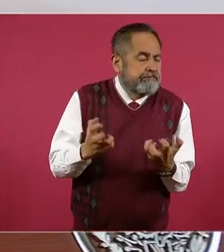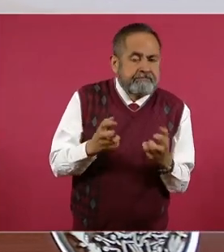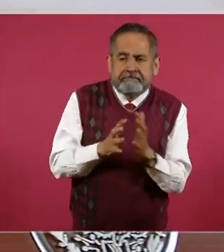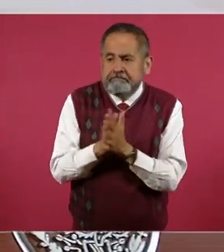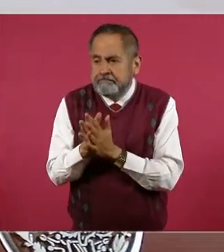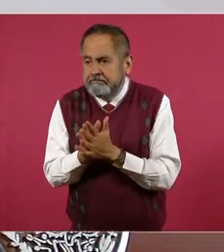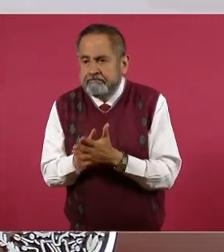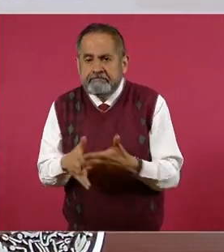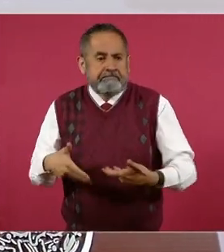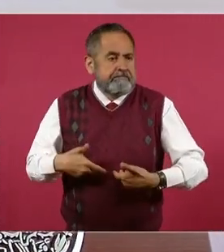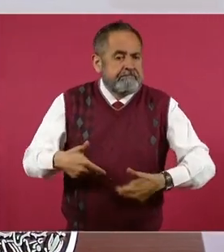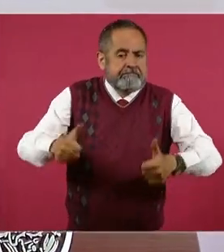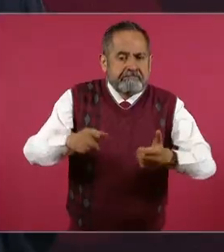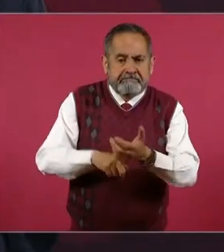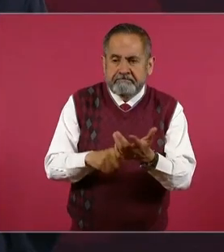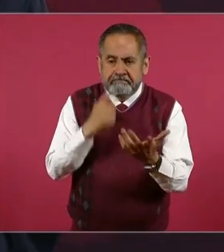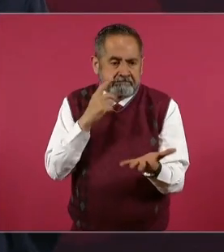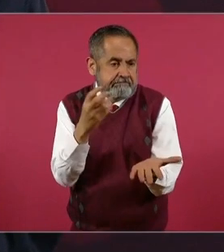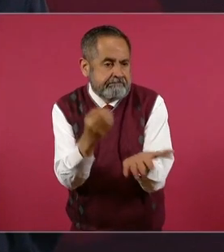de oro